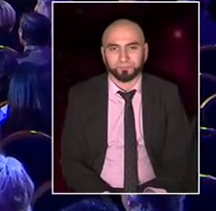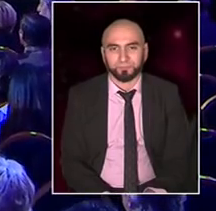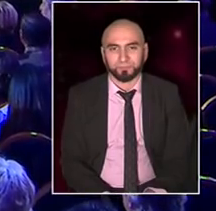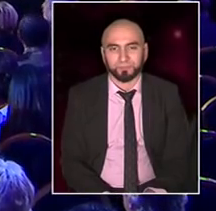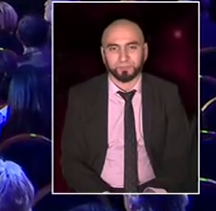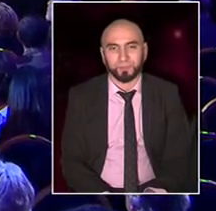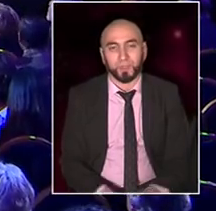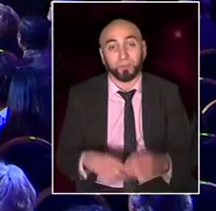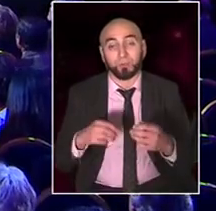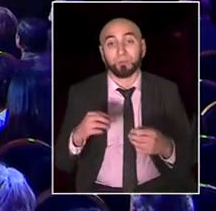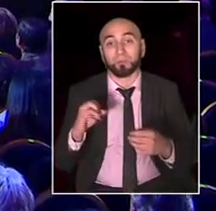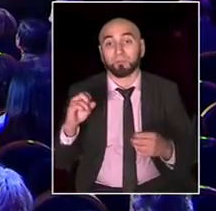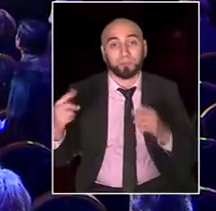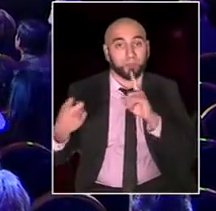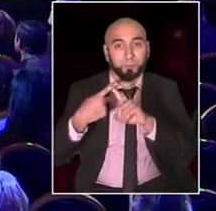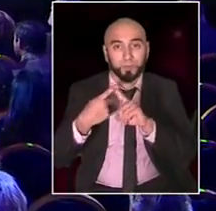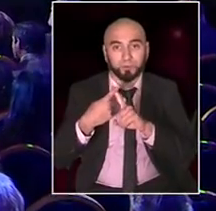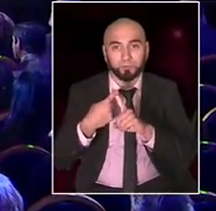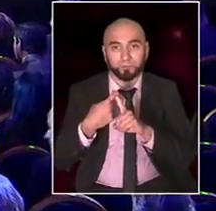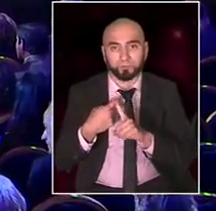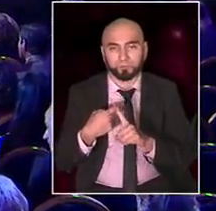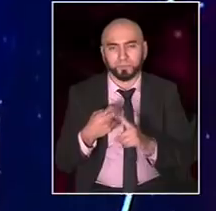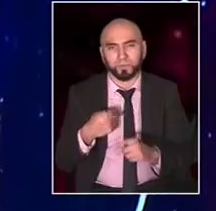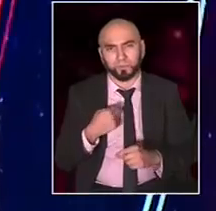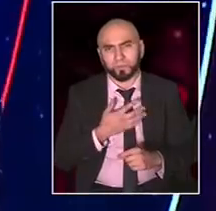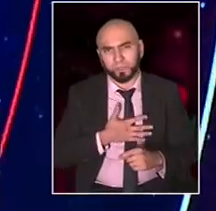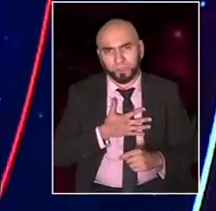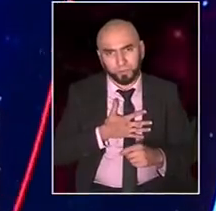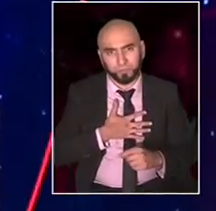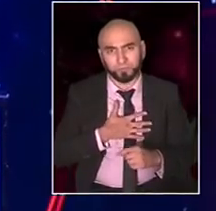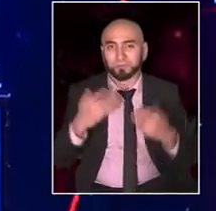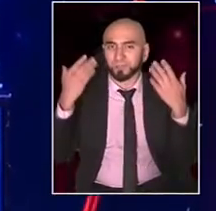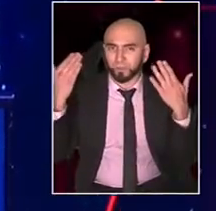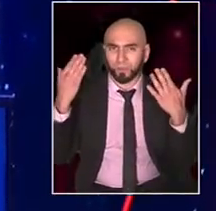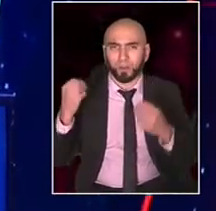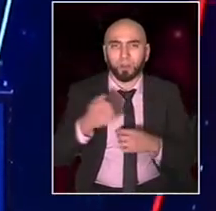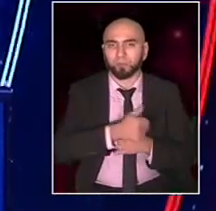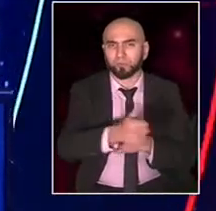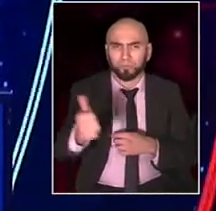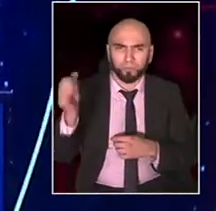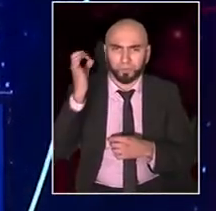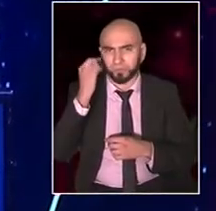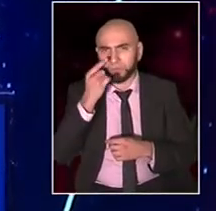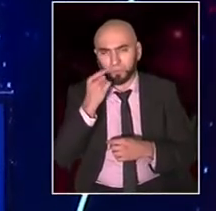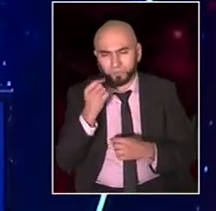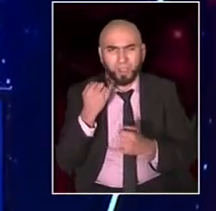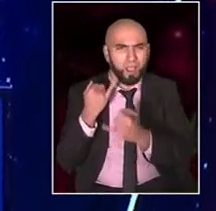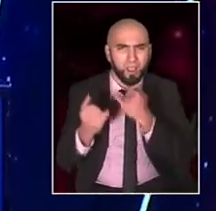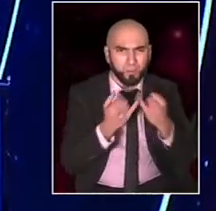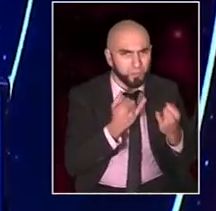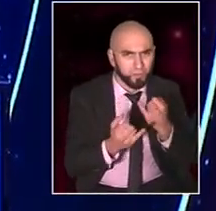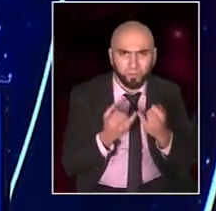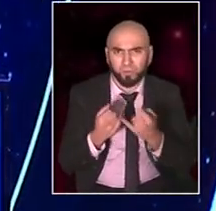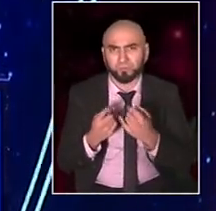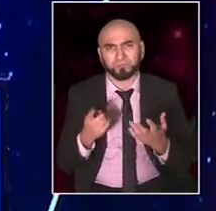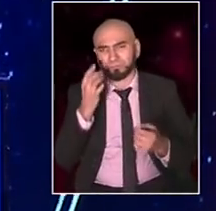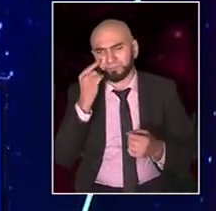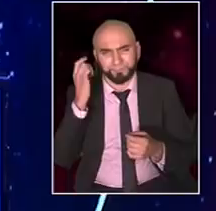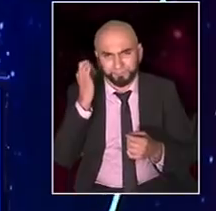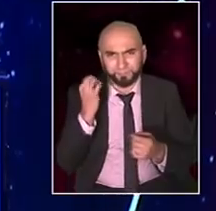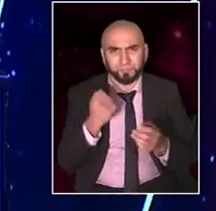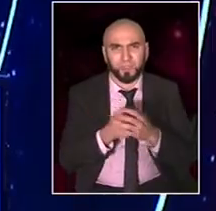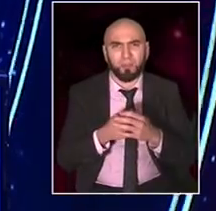Bueno, primero quiero saludarla a todas y a todos los amigos, amigas, autoridades,